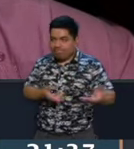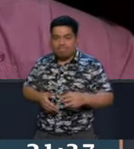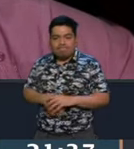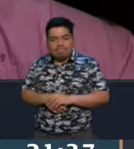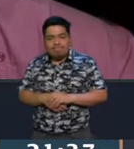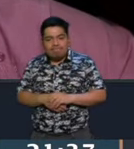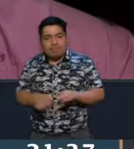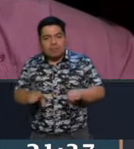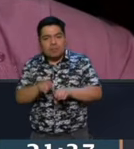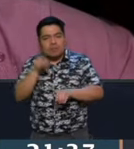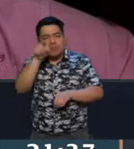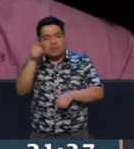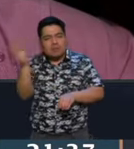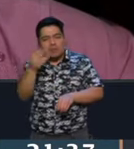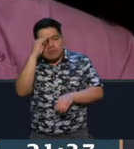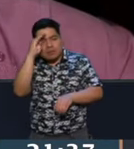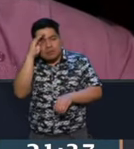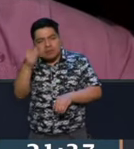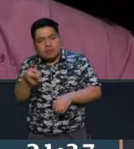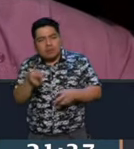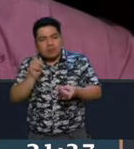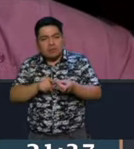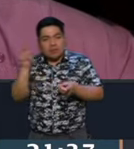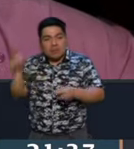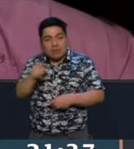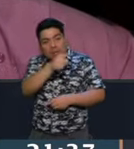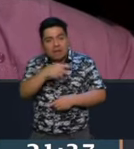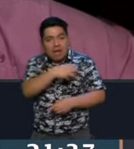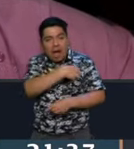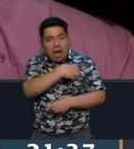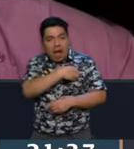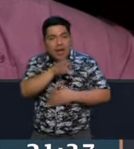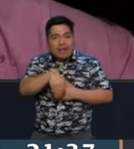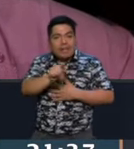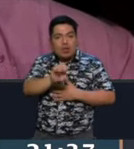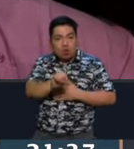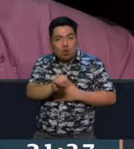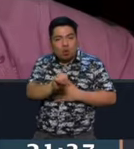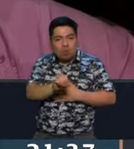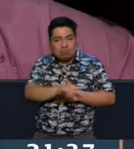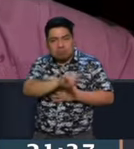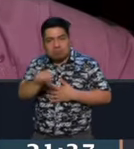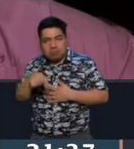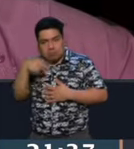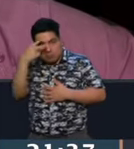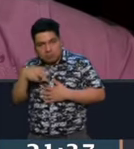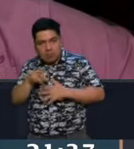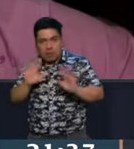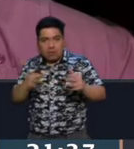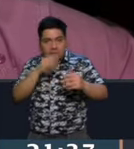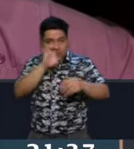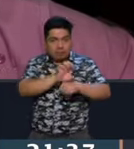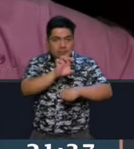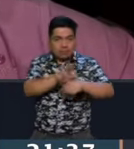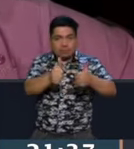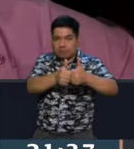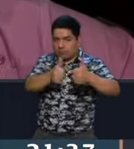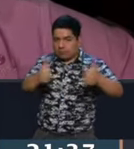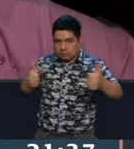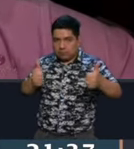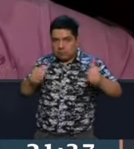respaldado la posición de México, han defendido la soberanía y han condenado esta violación de parte de la Policía Nacional del Ecuador